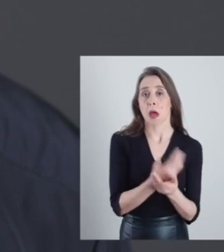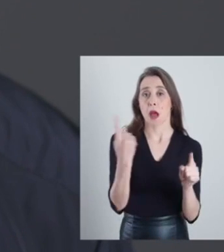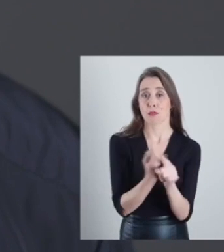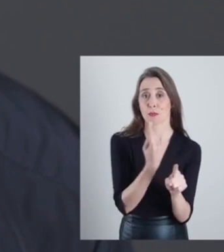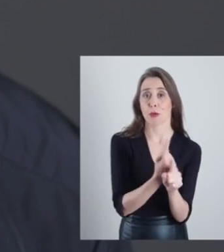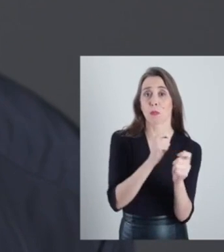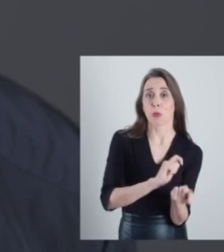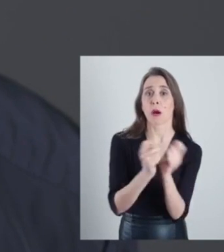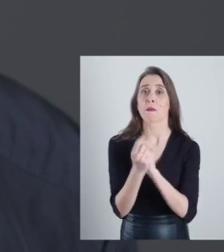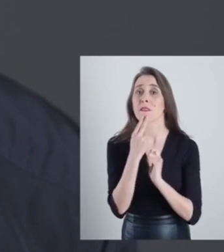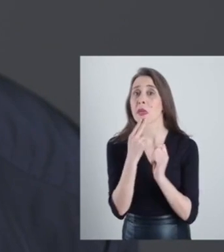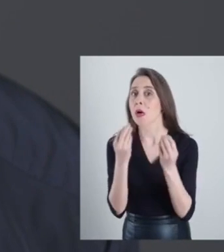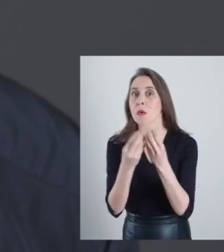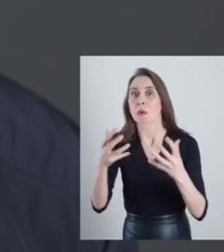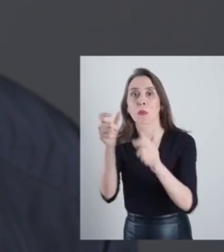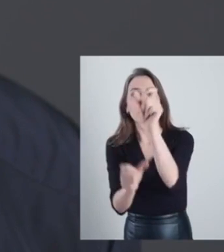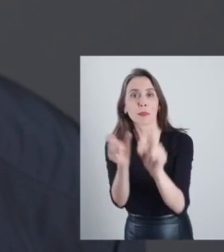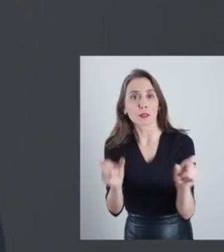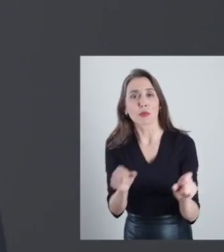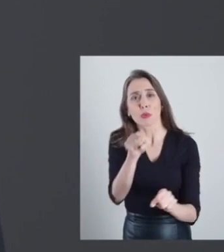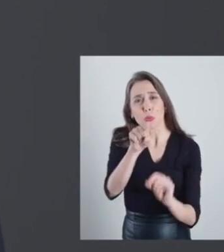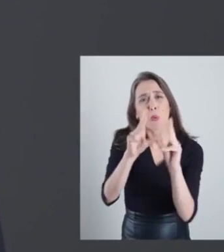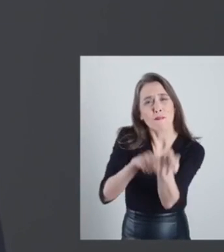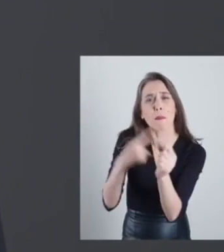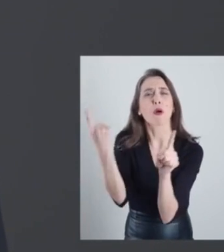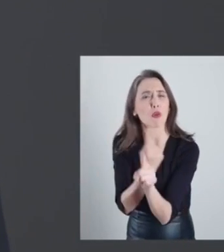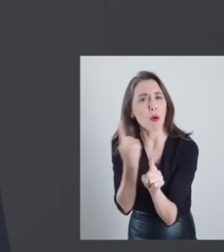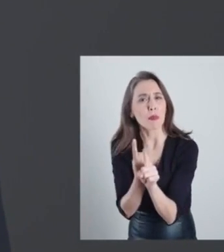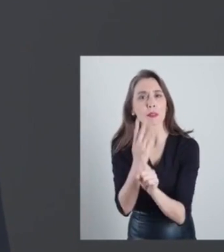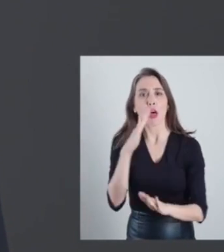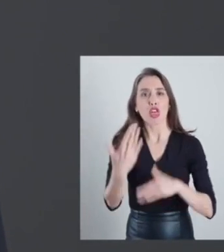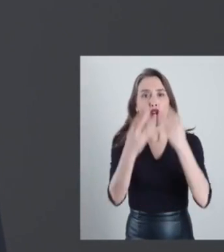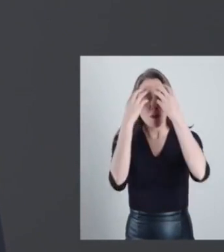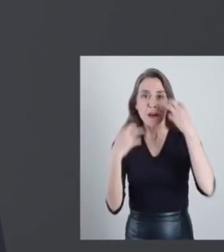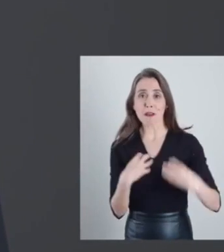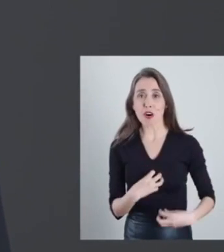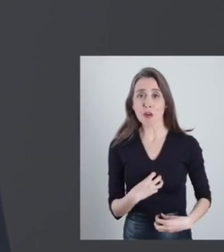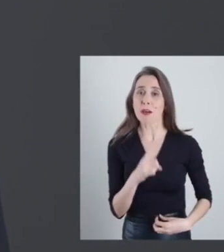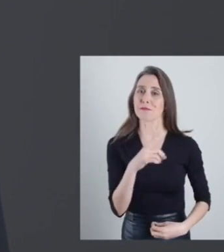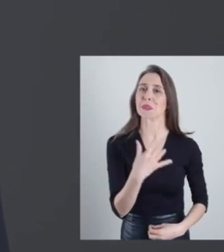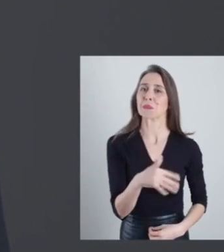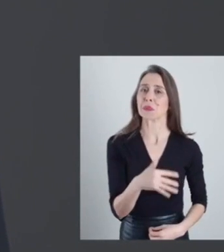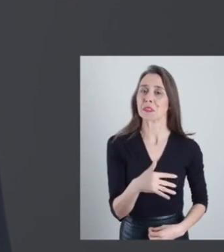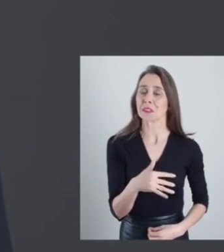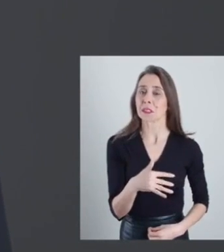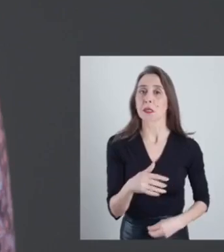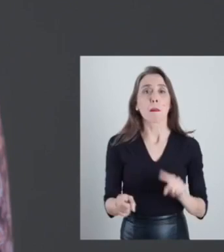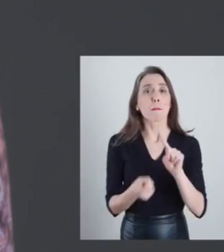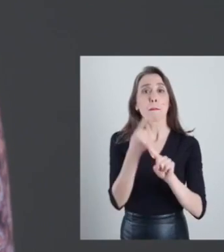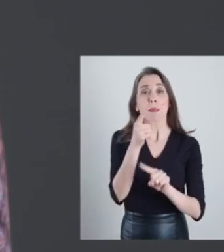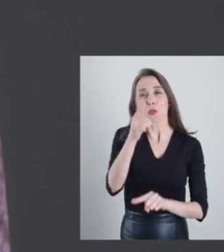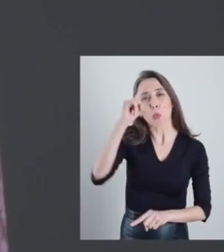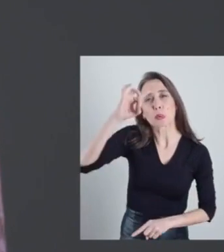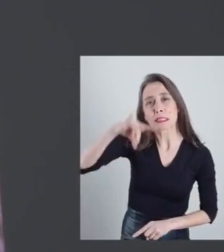Hay conversaciones que pueden cambiar la vida de muchas personas. Conversar con tu familia sobre la donación de órganos es una de ellas.